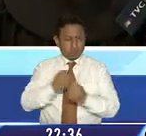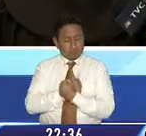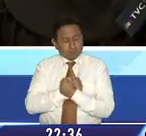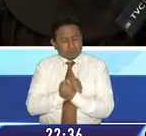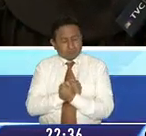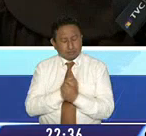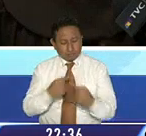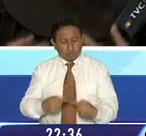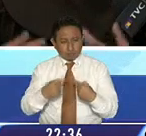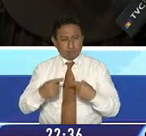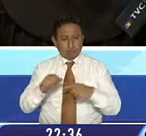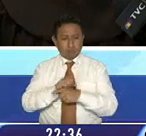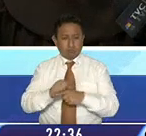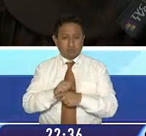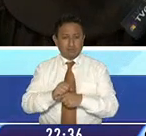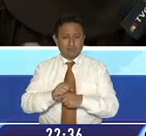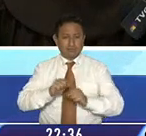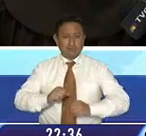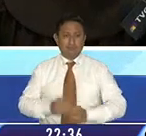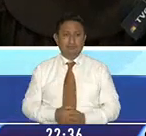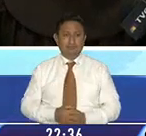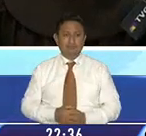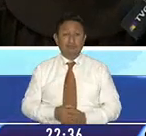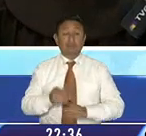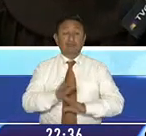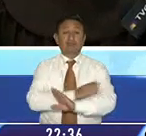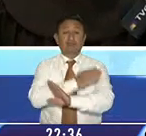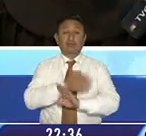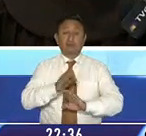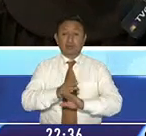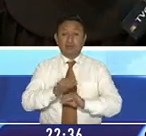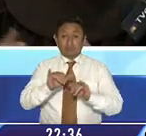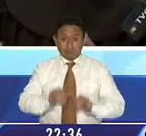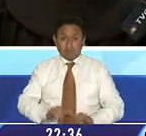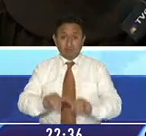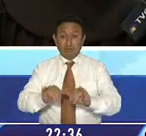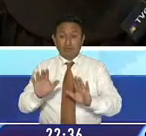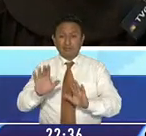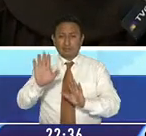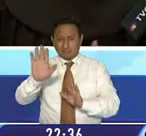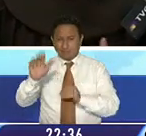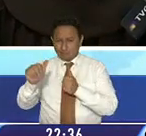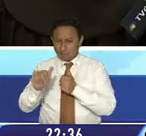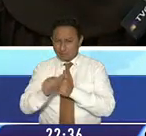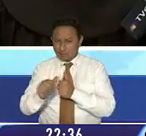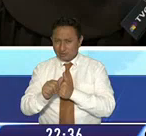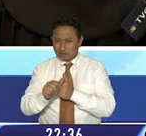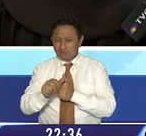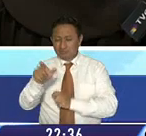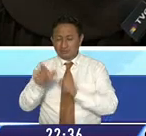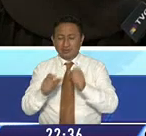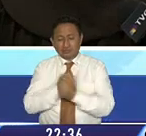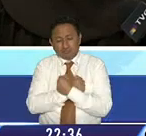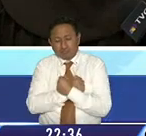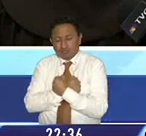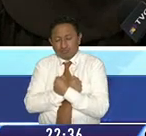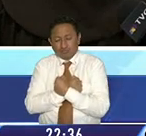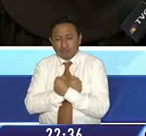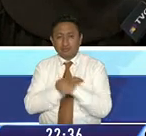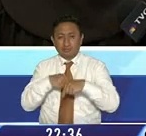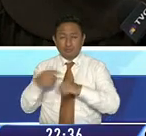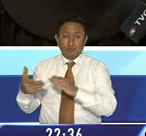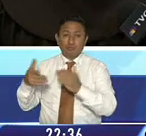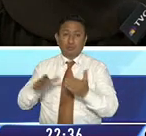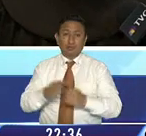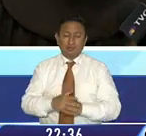amor, con veracidad. Quien la canción dice no es un para siempre, sino un hasta pronto a nuestros seres queridos que dejaron ese